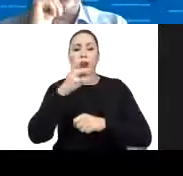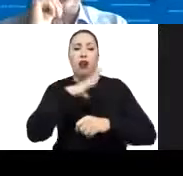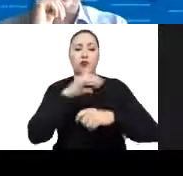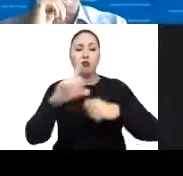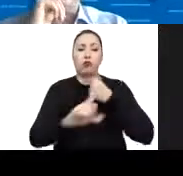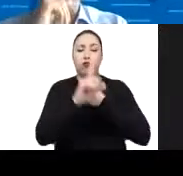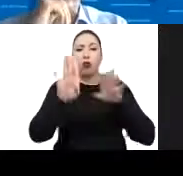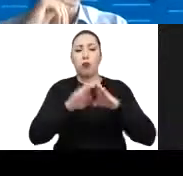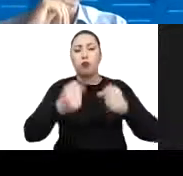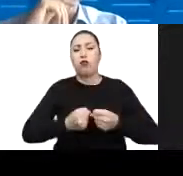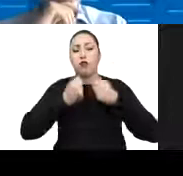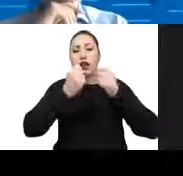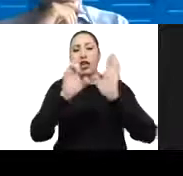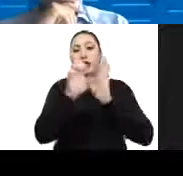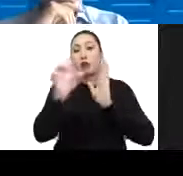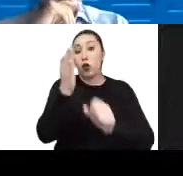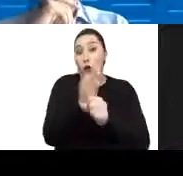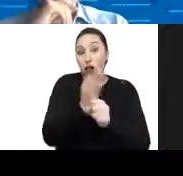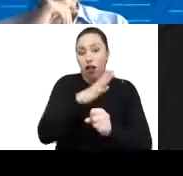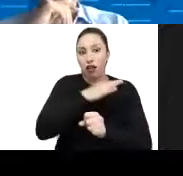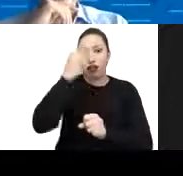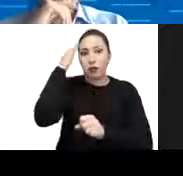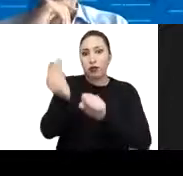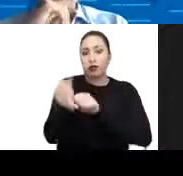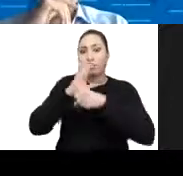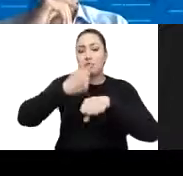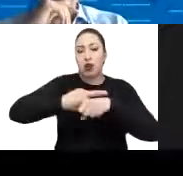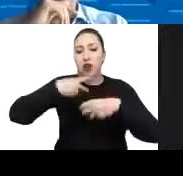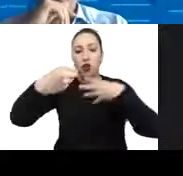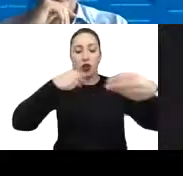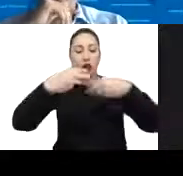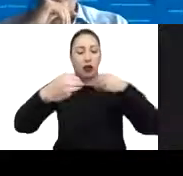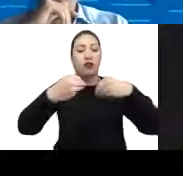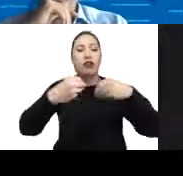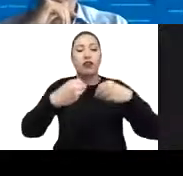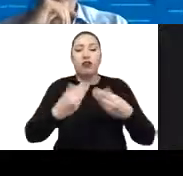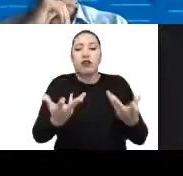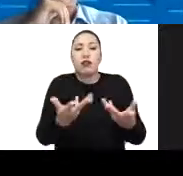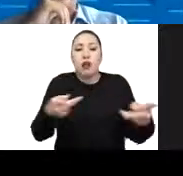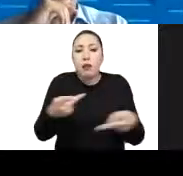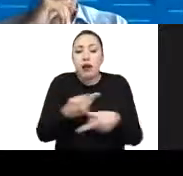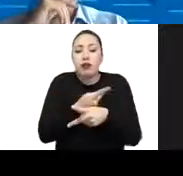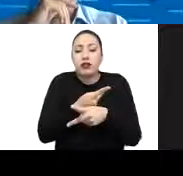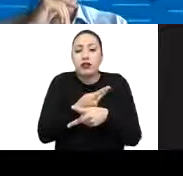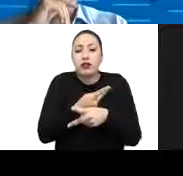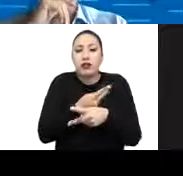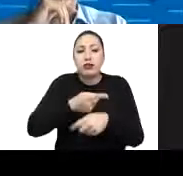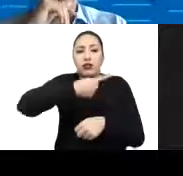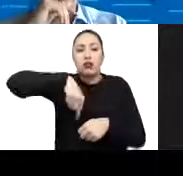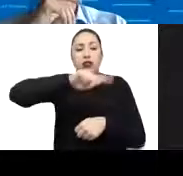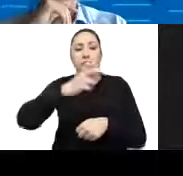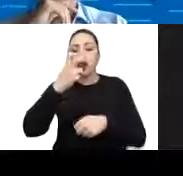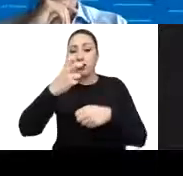por ejemplo, el shock de la pandemia, ¿no? ¿Qué tipo de reacción o qué tan vulnerable es ese sistema